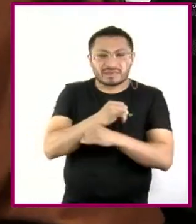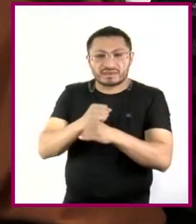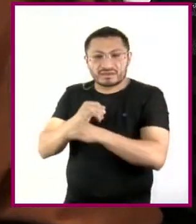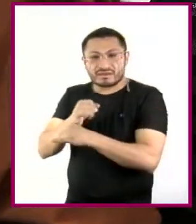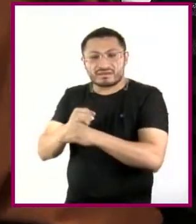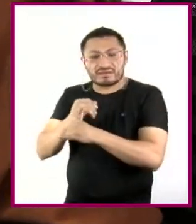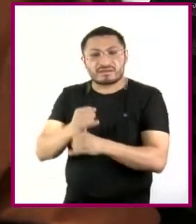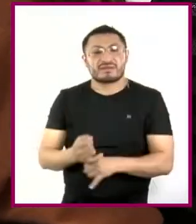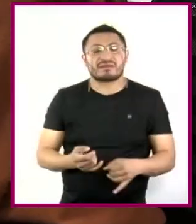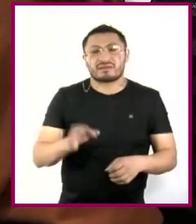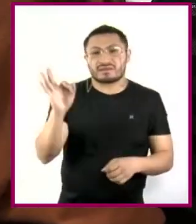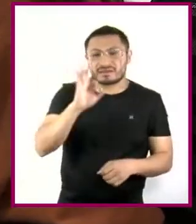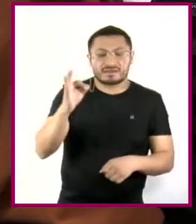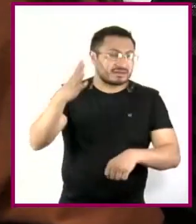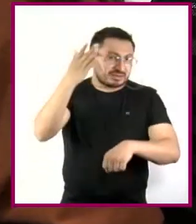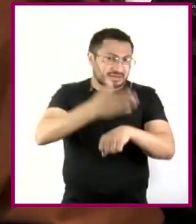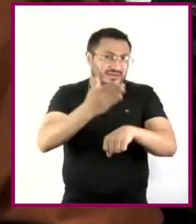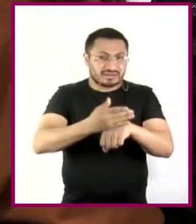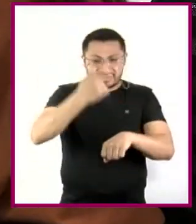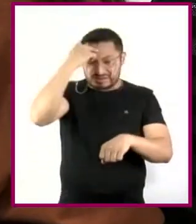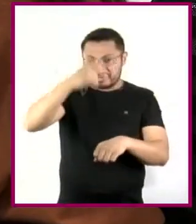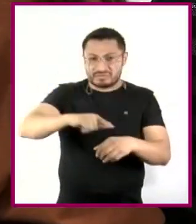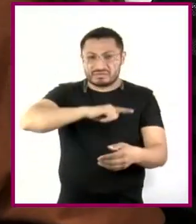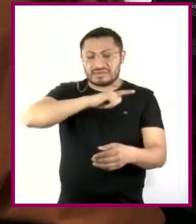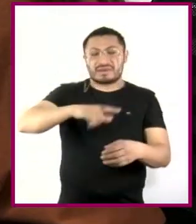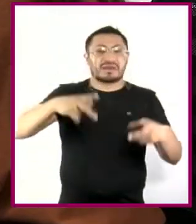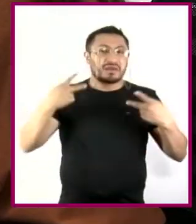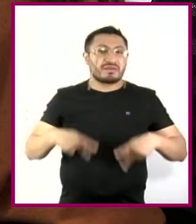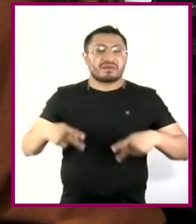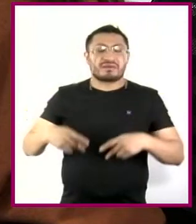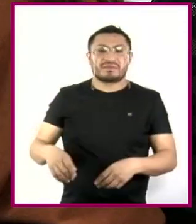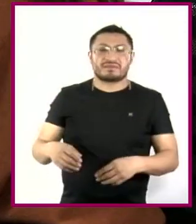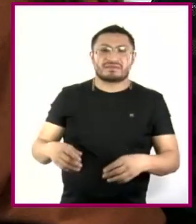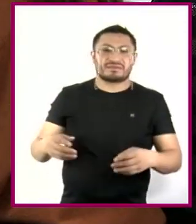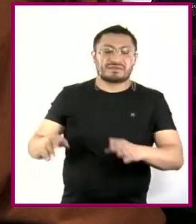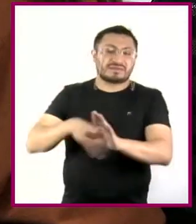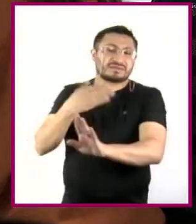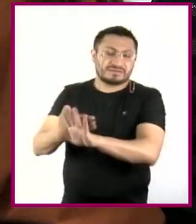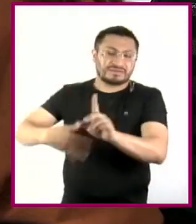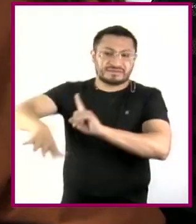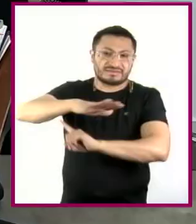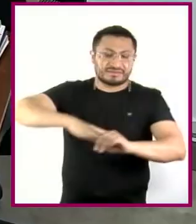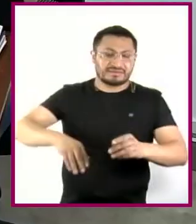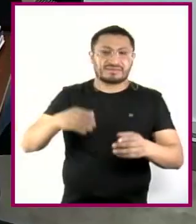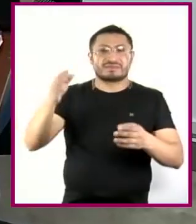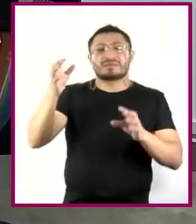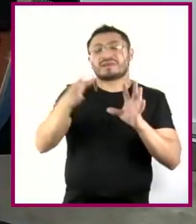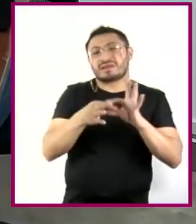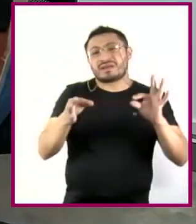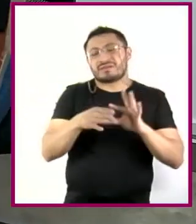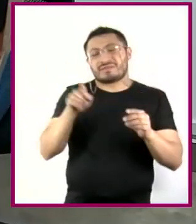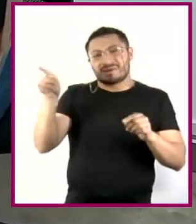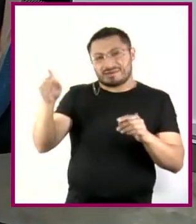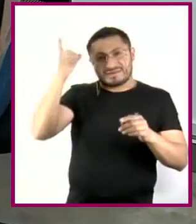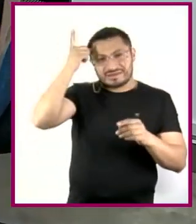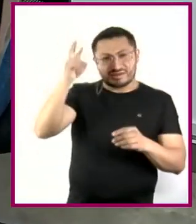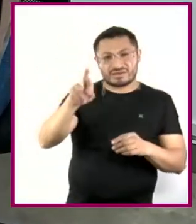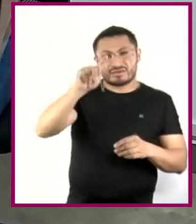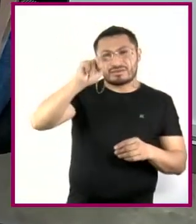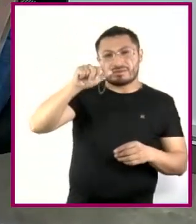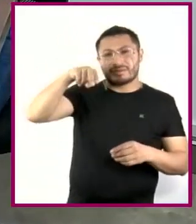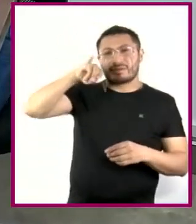aplicar eficazmente el principio. Quien mejor nos puede orientar al respecto es la doctora Tania García. La voy a contactar.